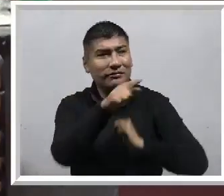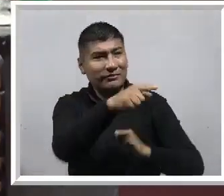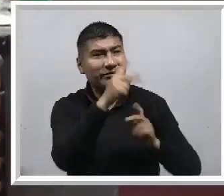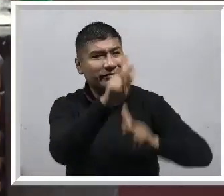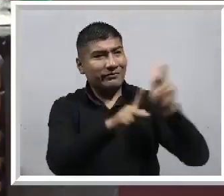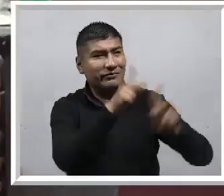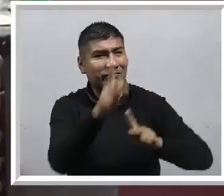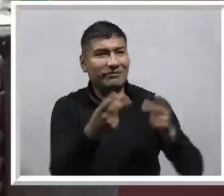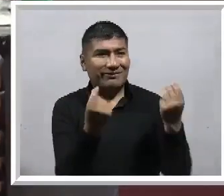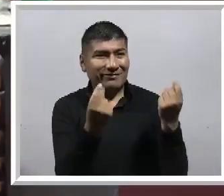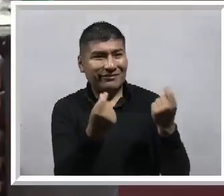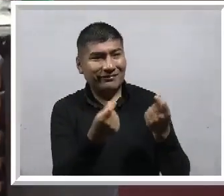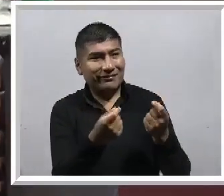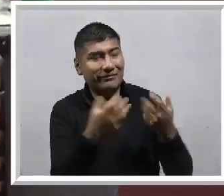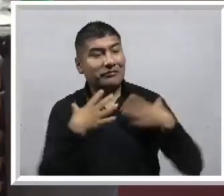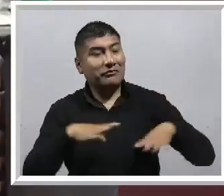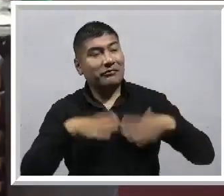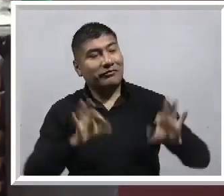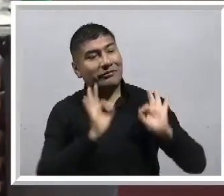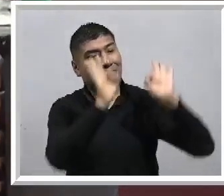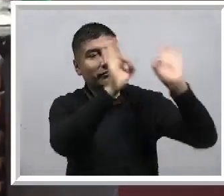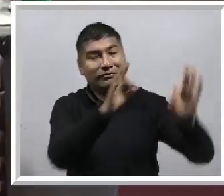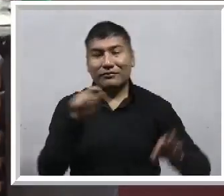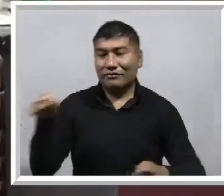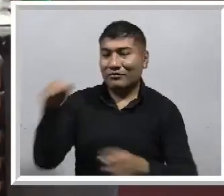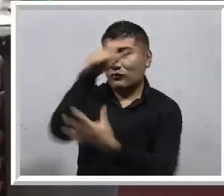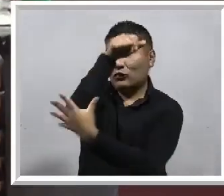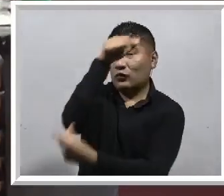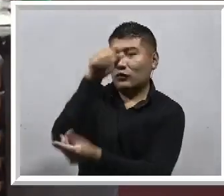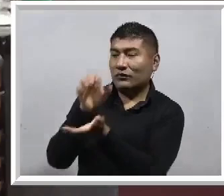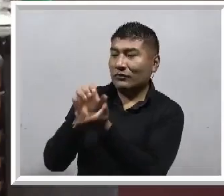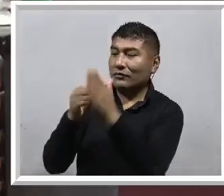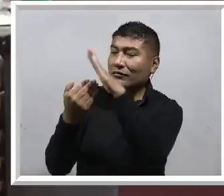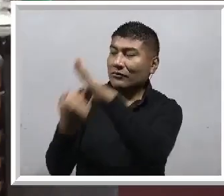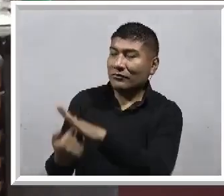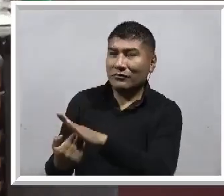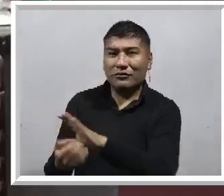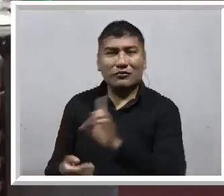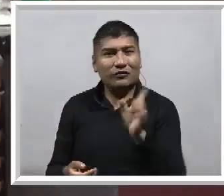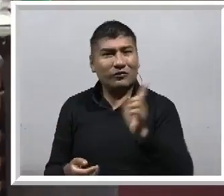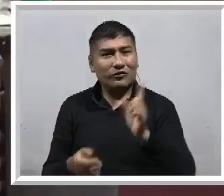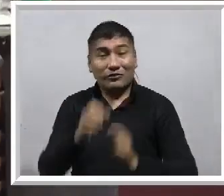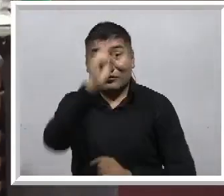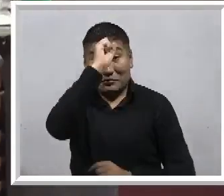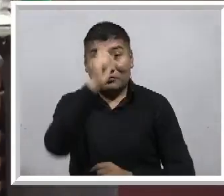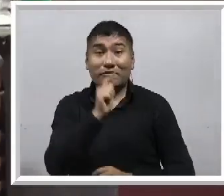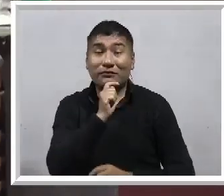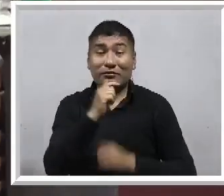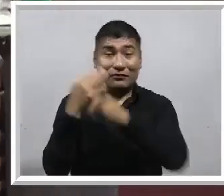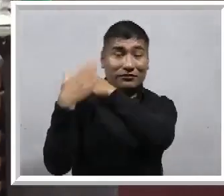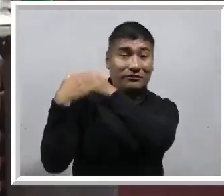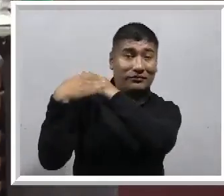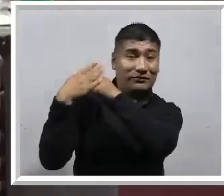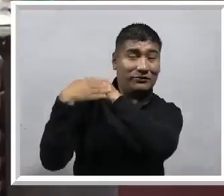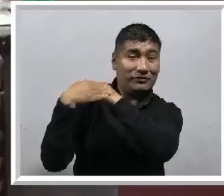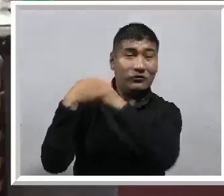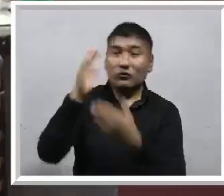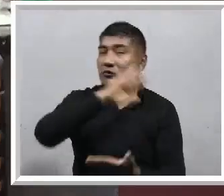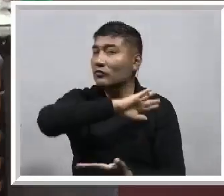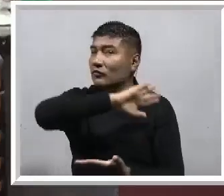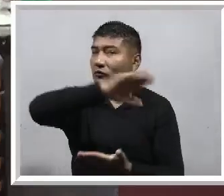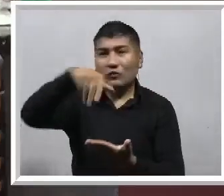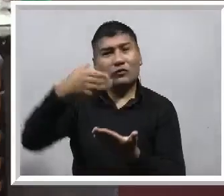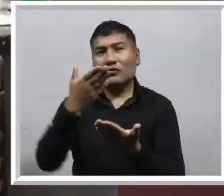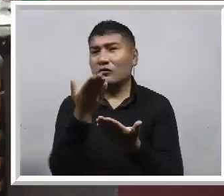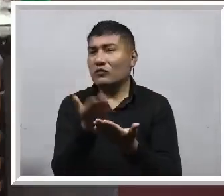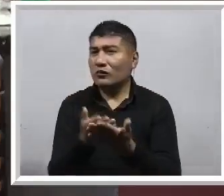todo a los pobres hay que discriminarlos el apóstol Santiago no los dice eso todos